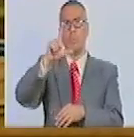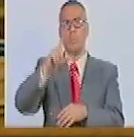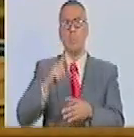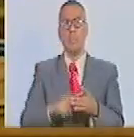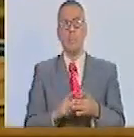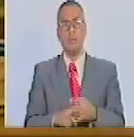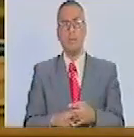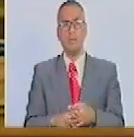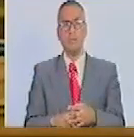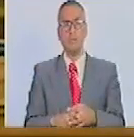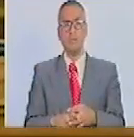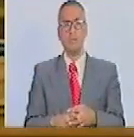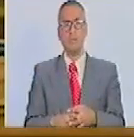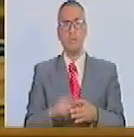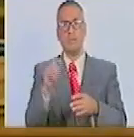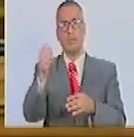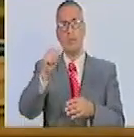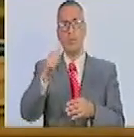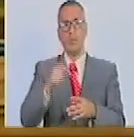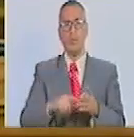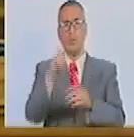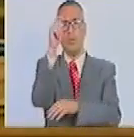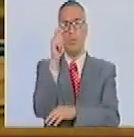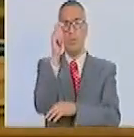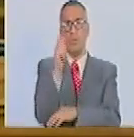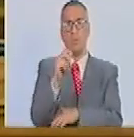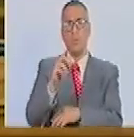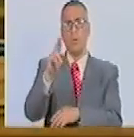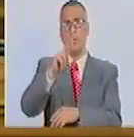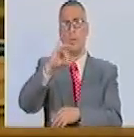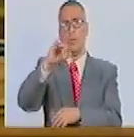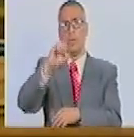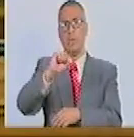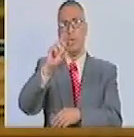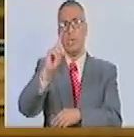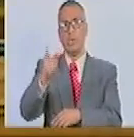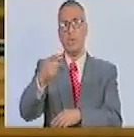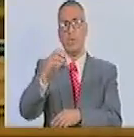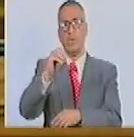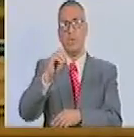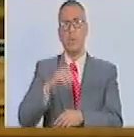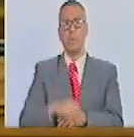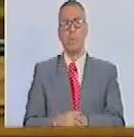Rodríguez. Décimo, diputado Ricardo Sánchez Mujica.